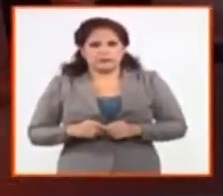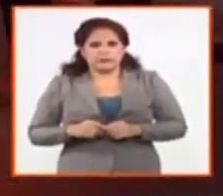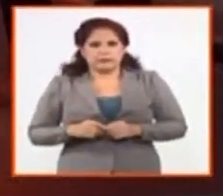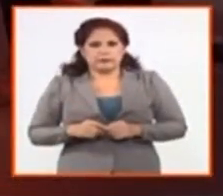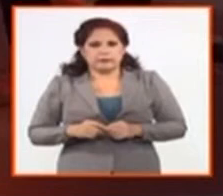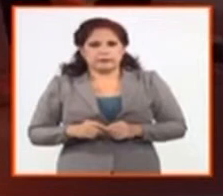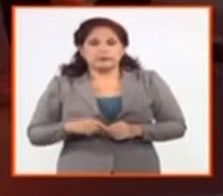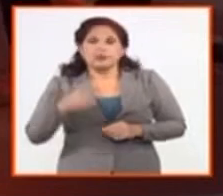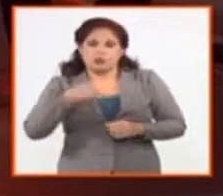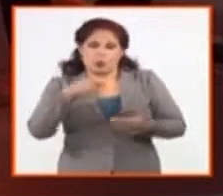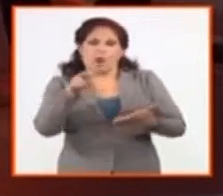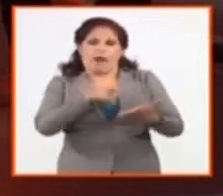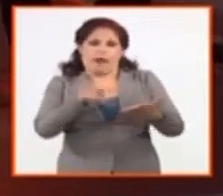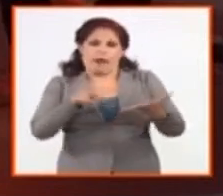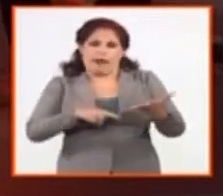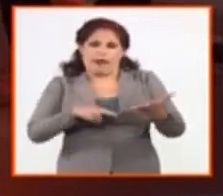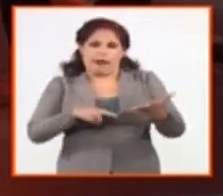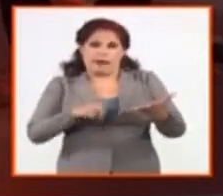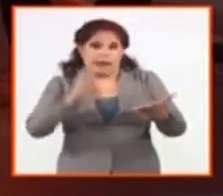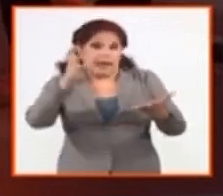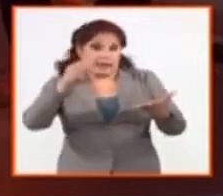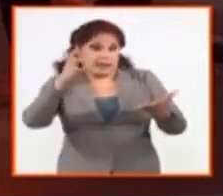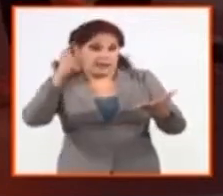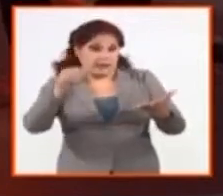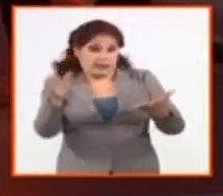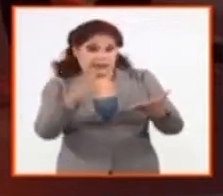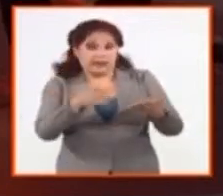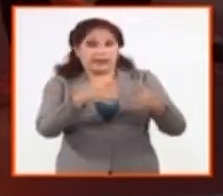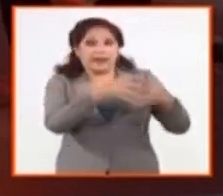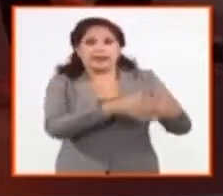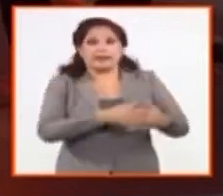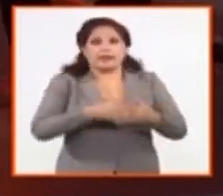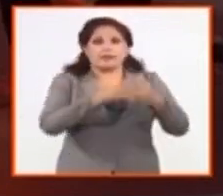leer las cifras. Estados Unidos tuvo